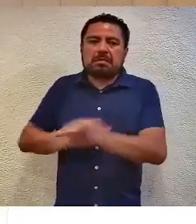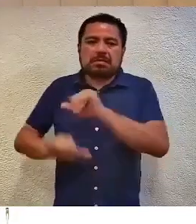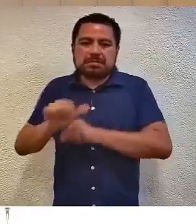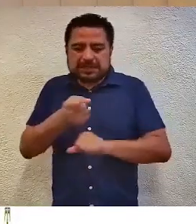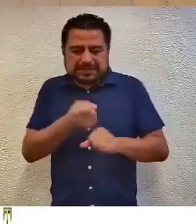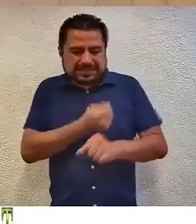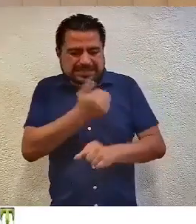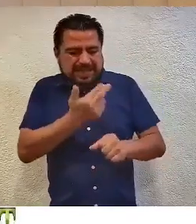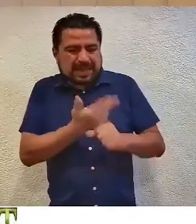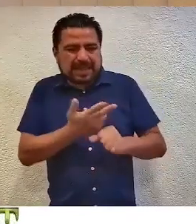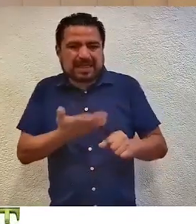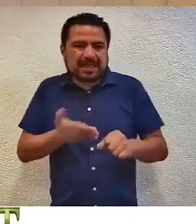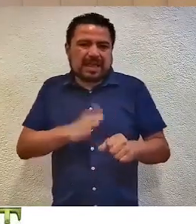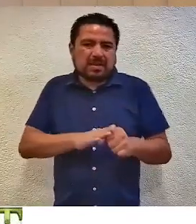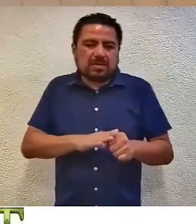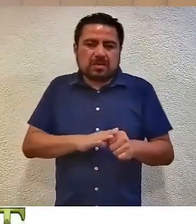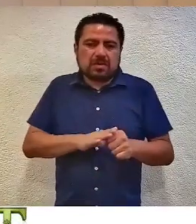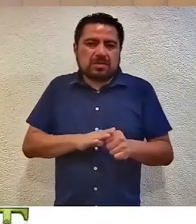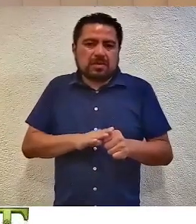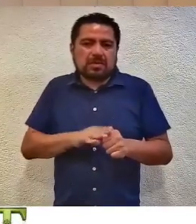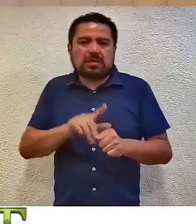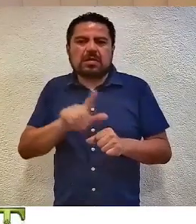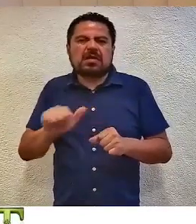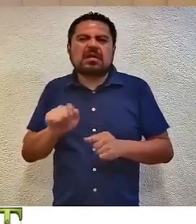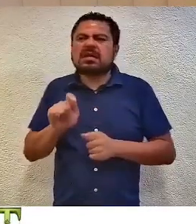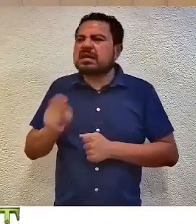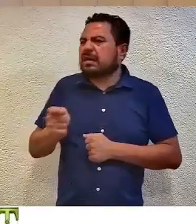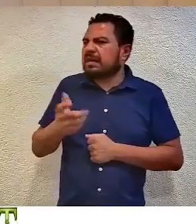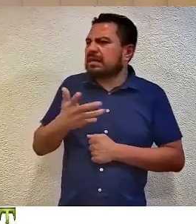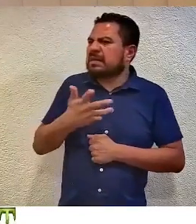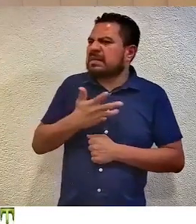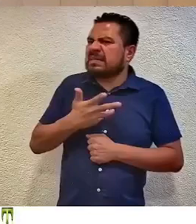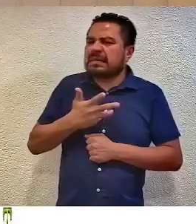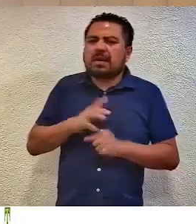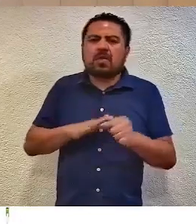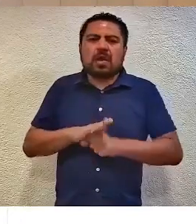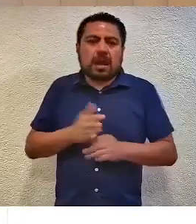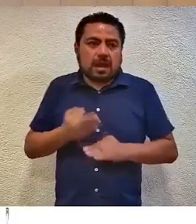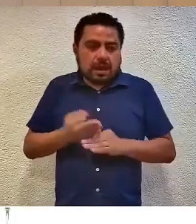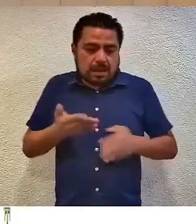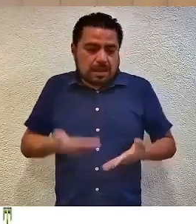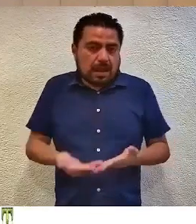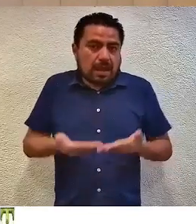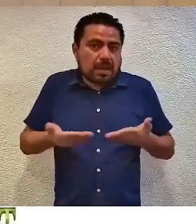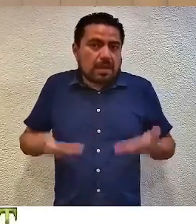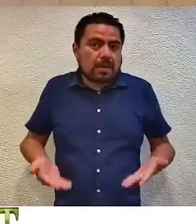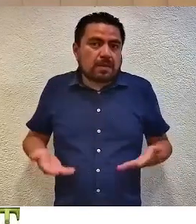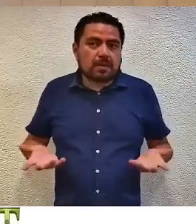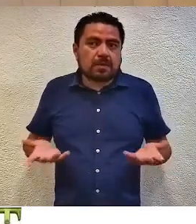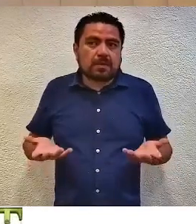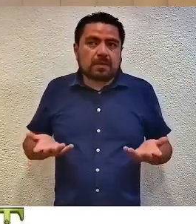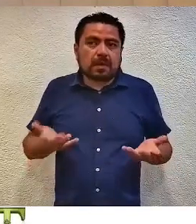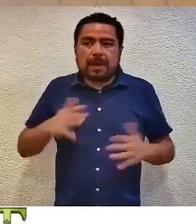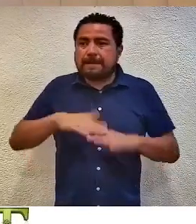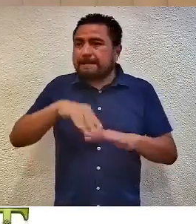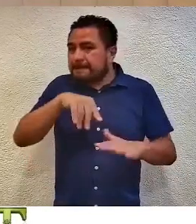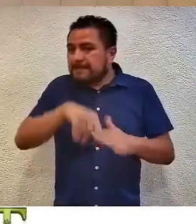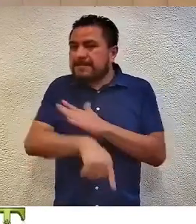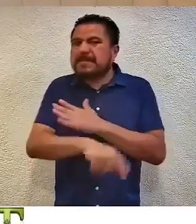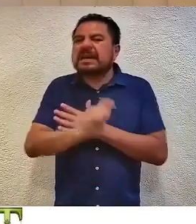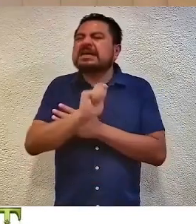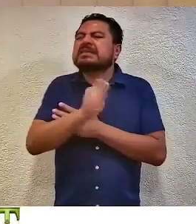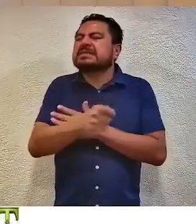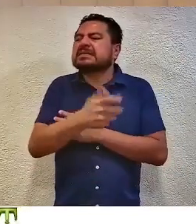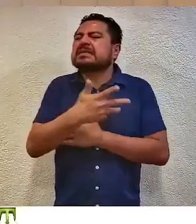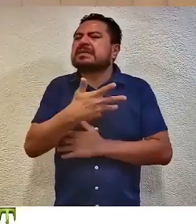secretario, el remanente que existe a la actualidad y el fondo que